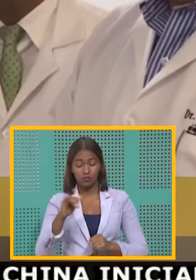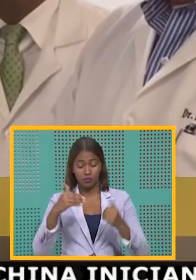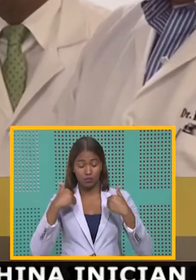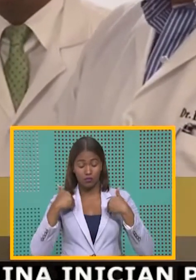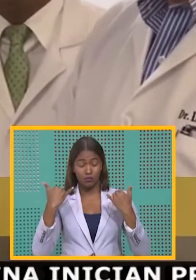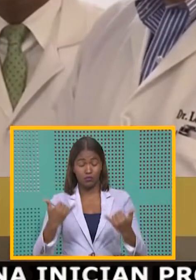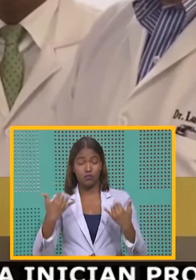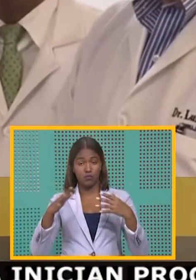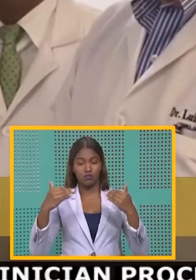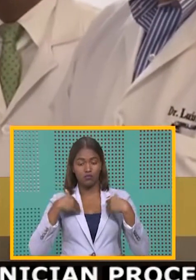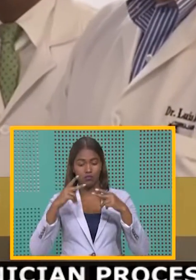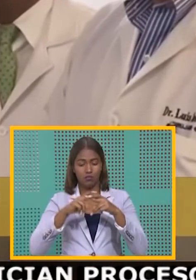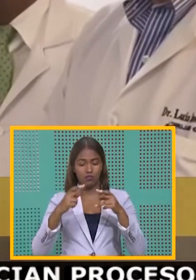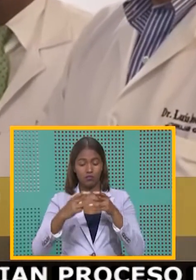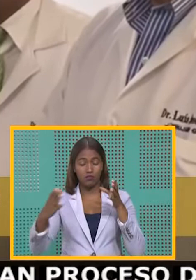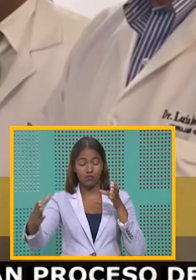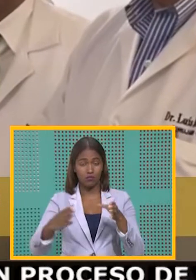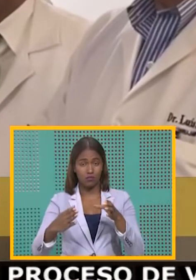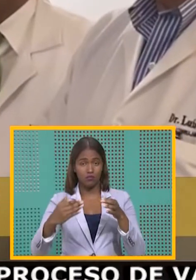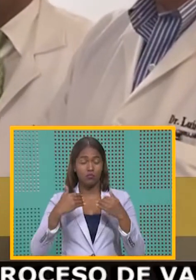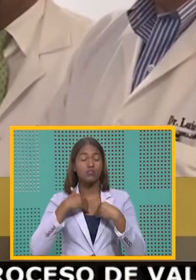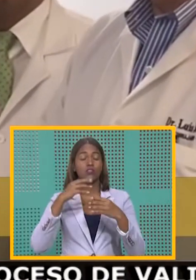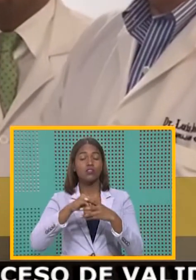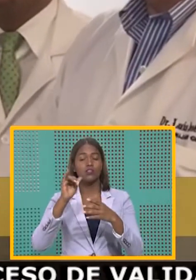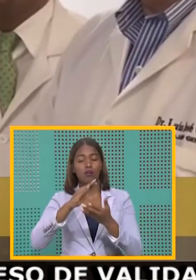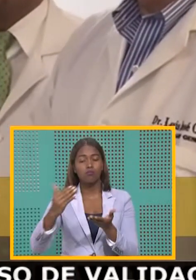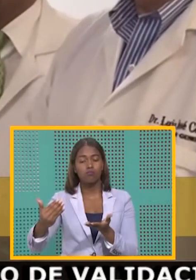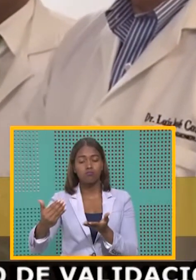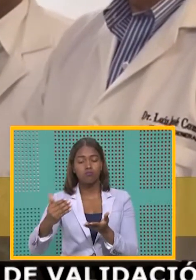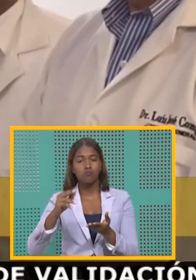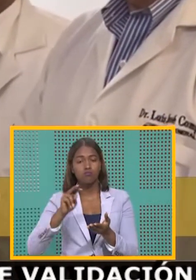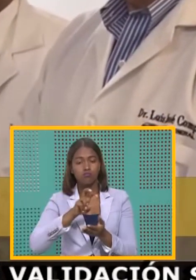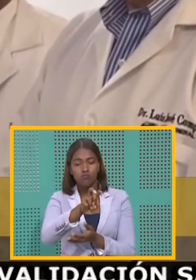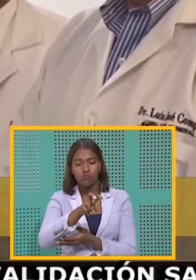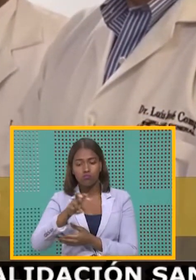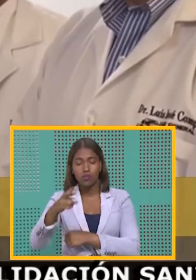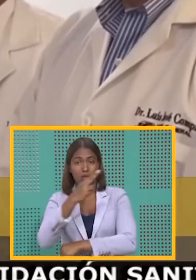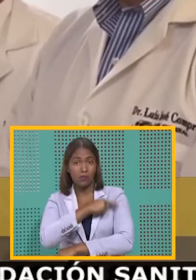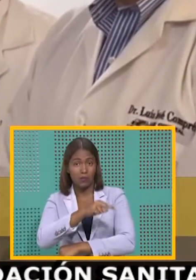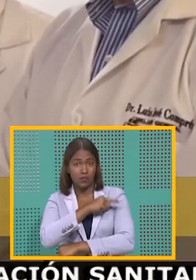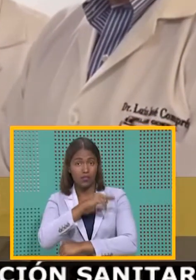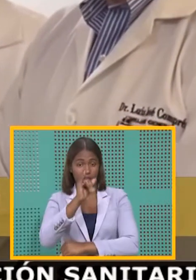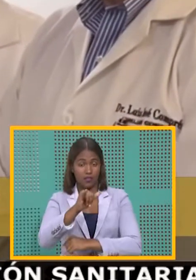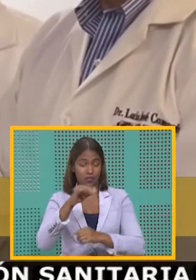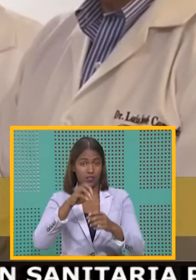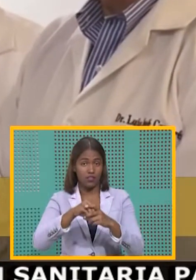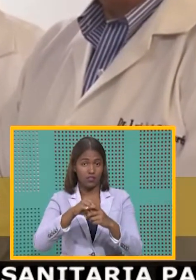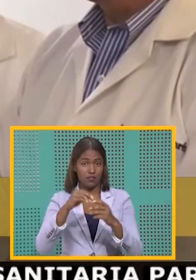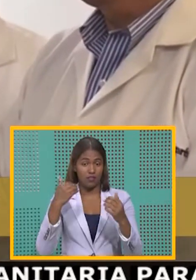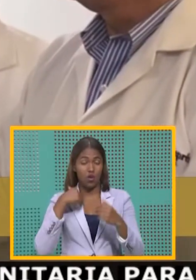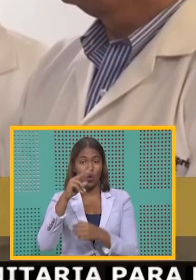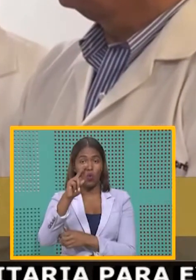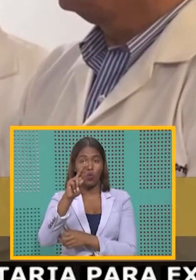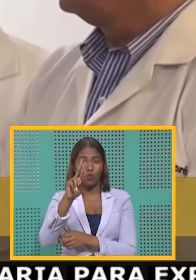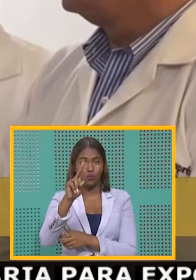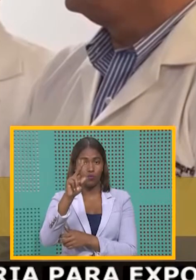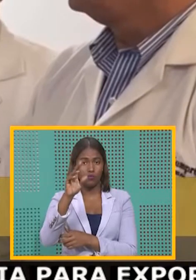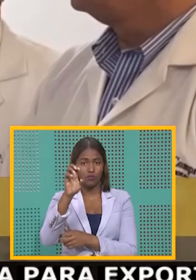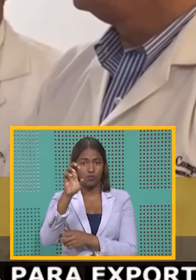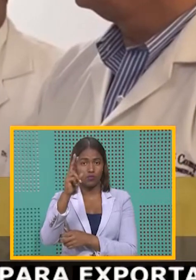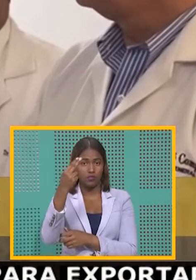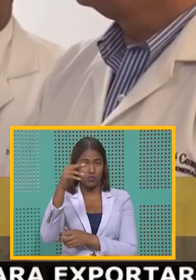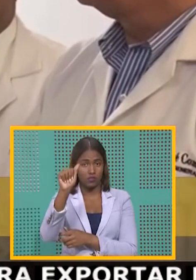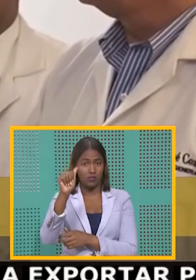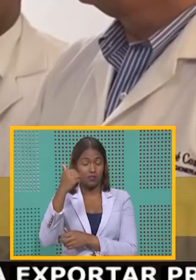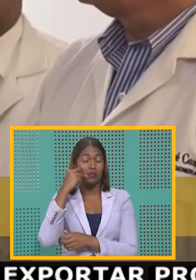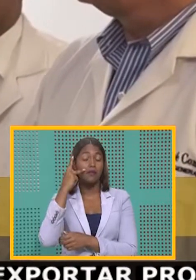que ha sido bastante productiva, un encuentro y un recorrido por el hospital Presidente Pedro Ureña, la maternidad. Vimos, como hoy el doctor